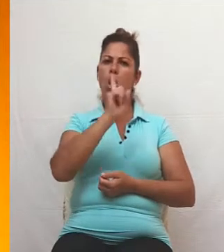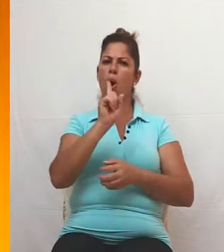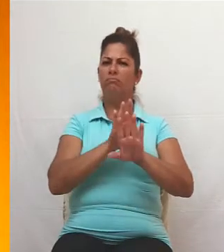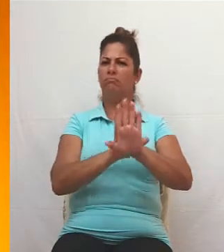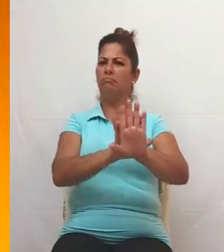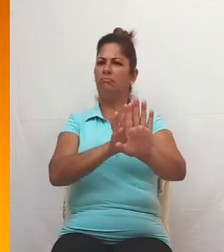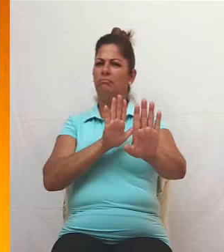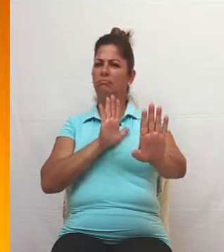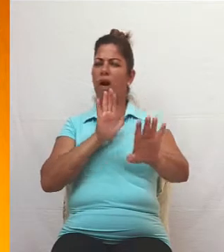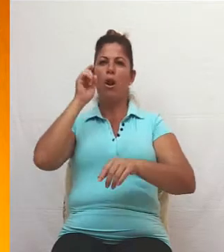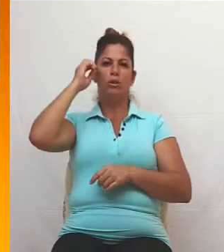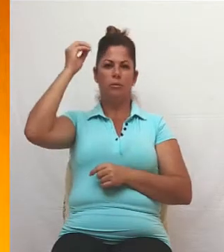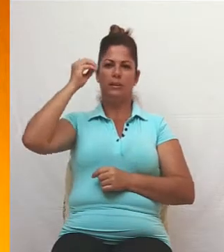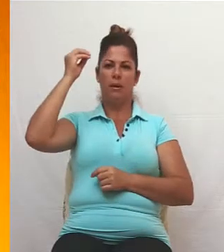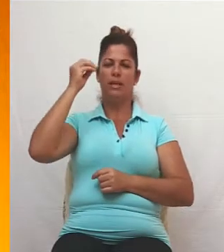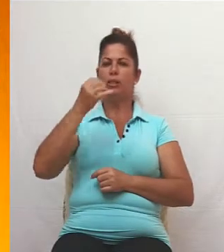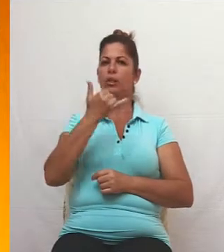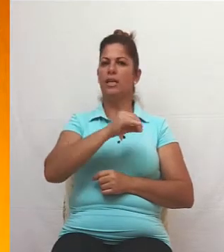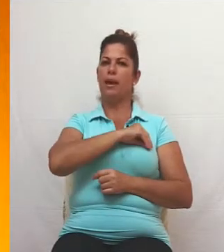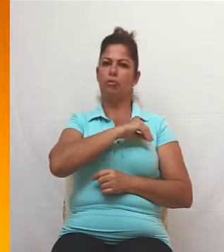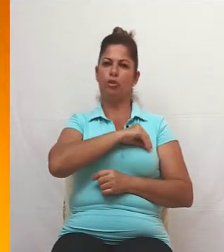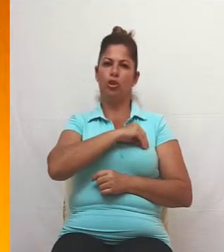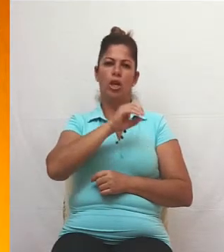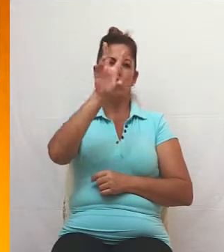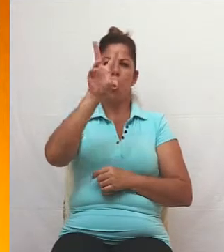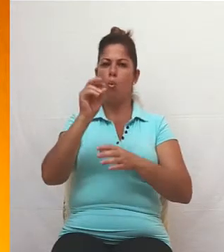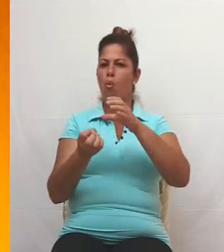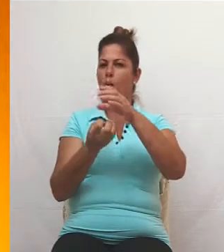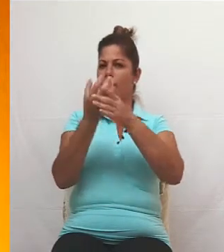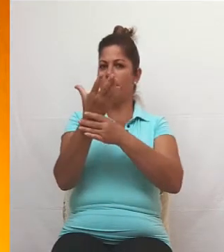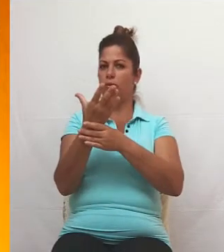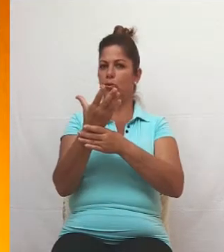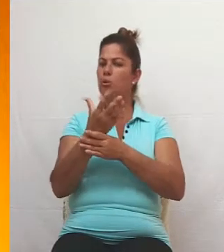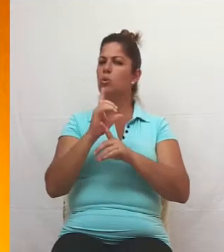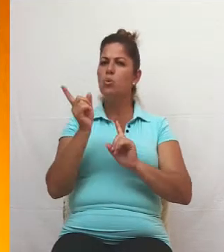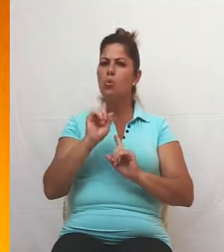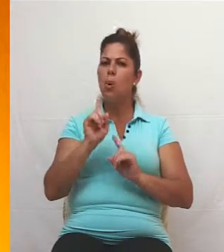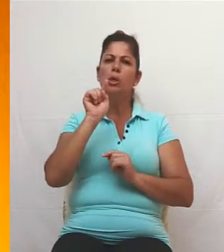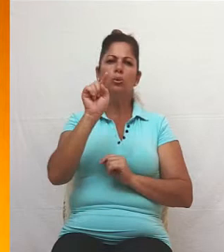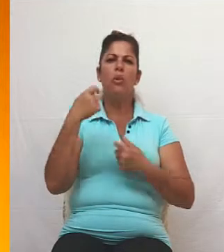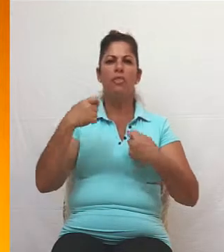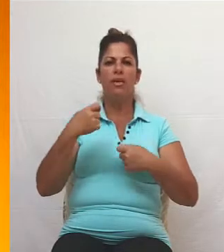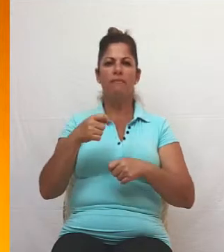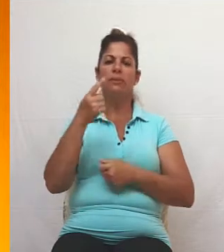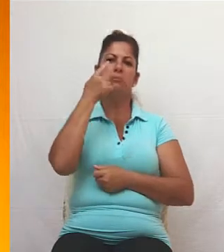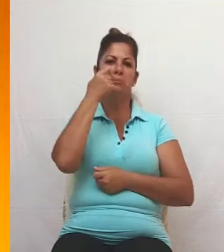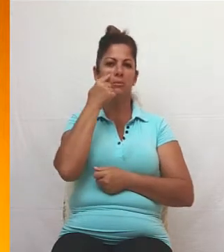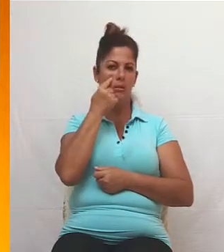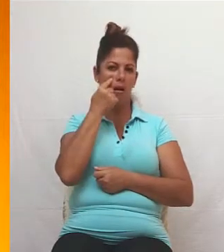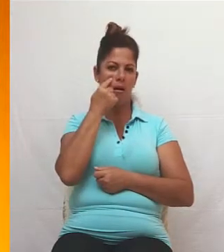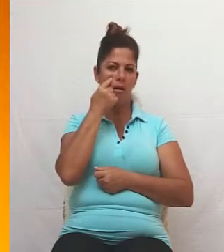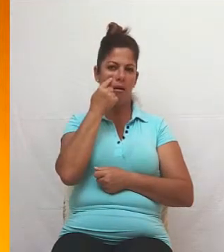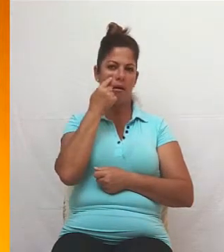resistas a los pensamientos y emociones que te surjan simplemente míralos con